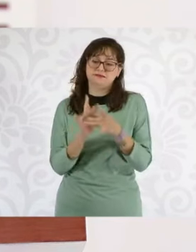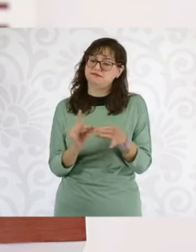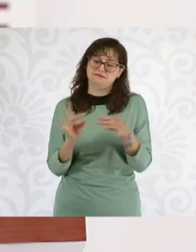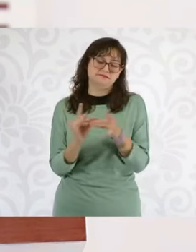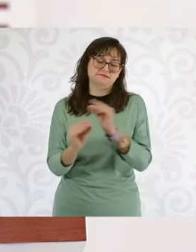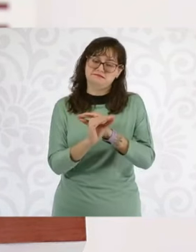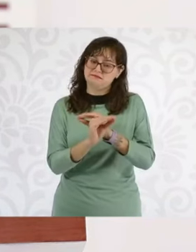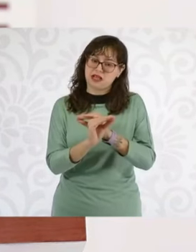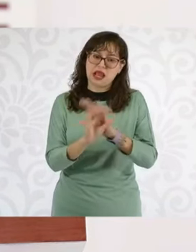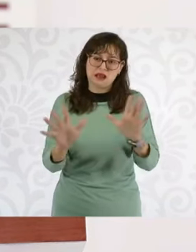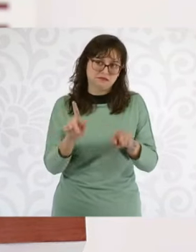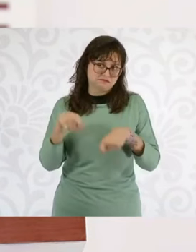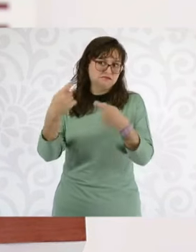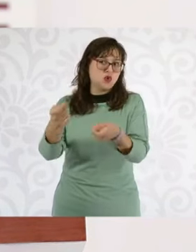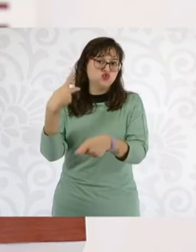este caso.